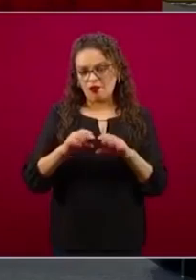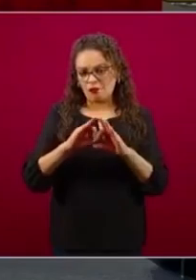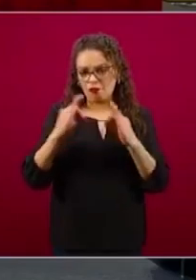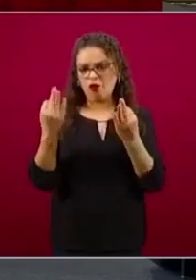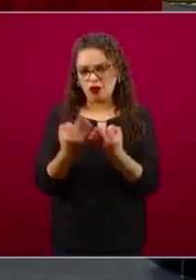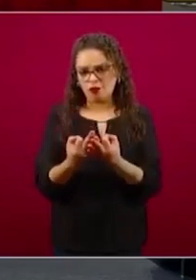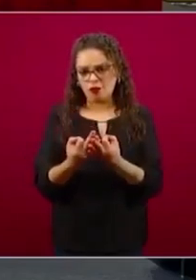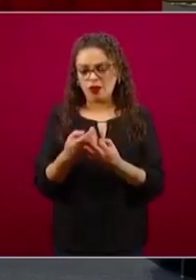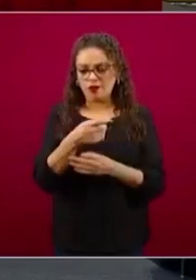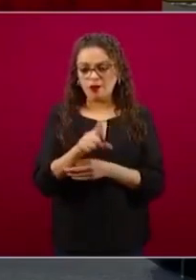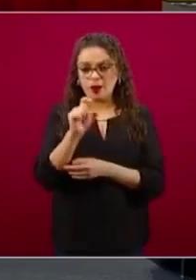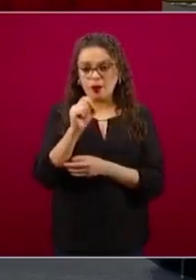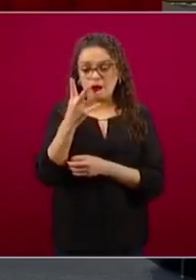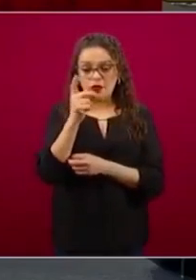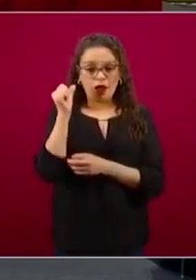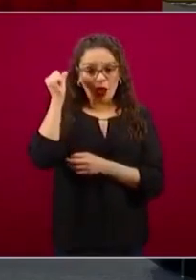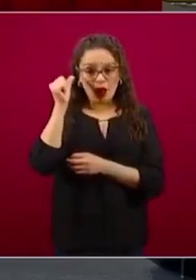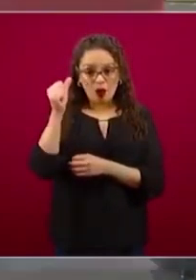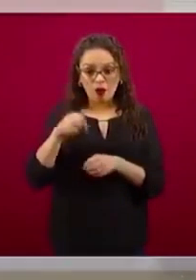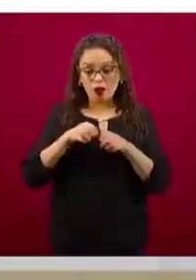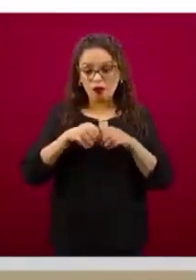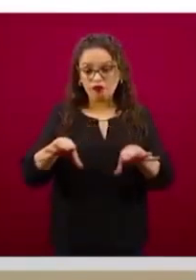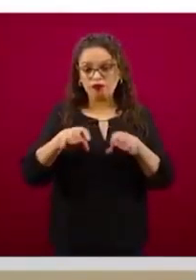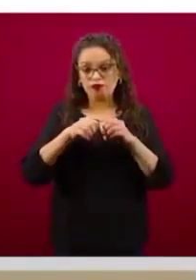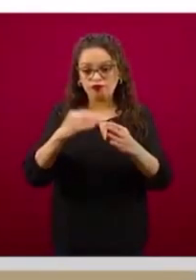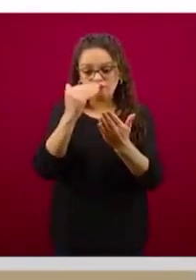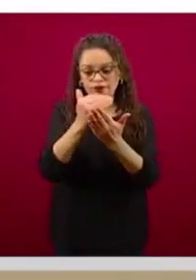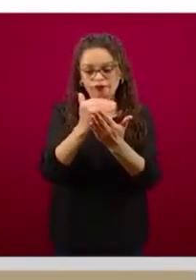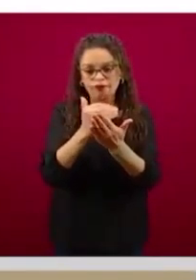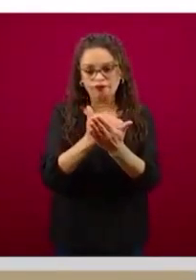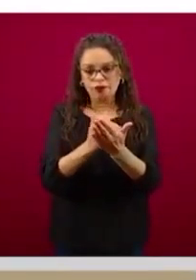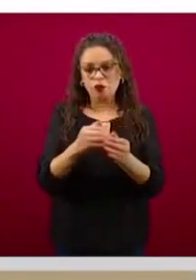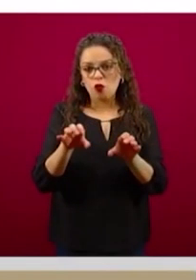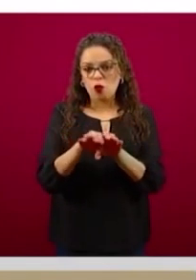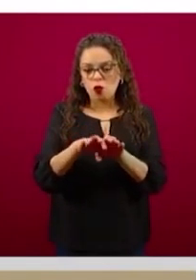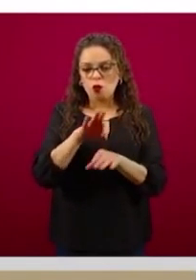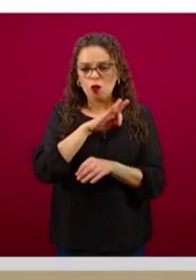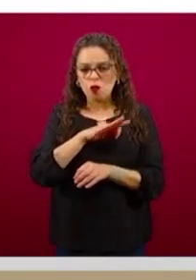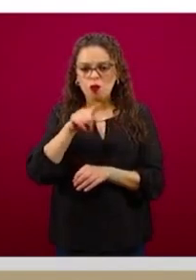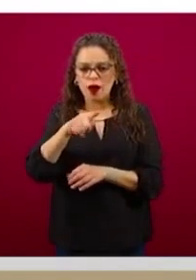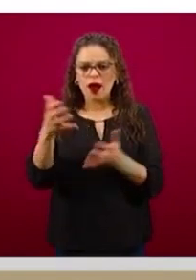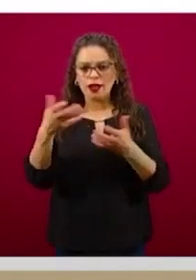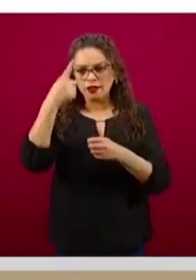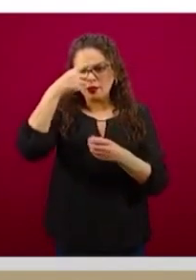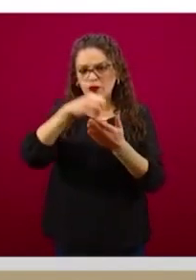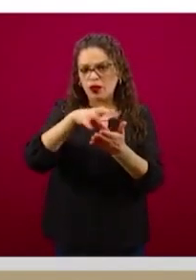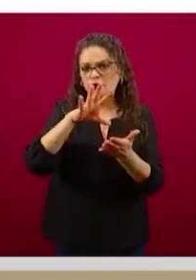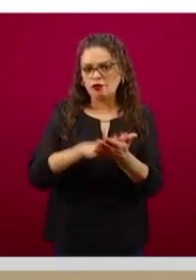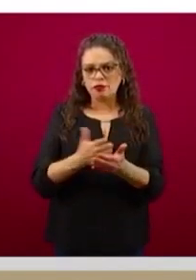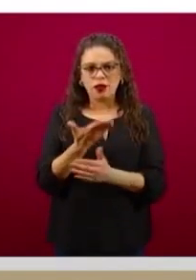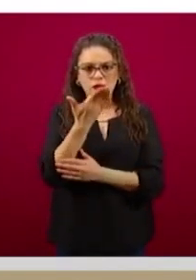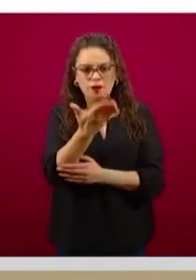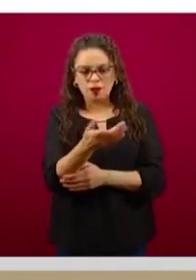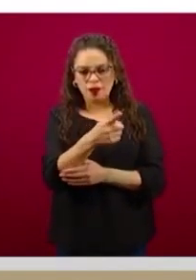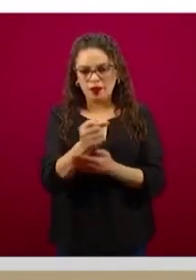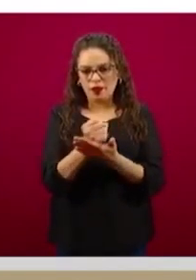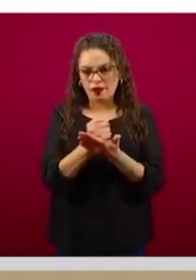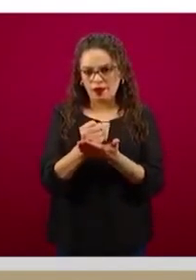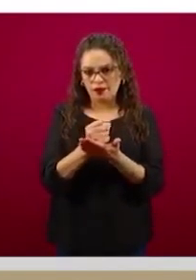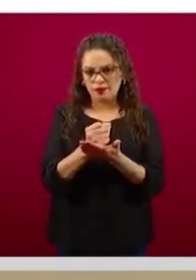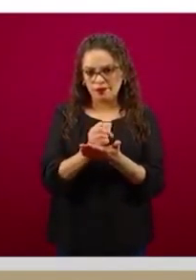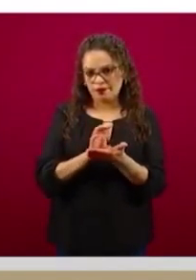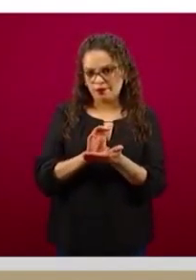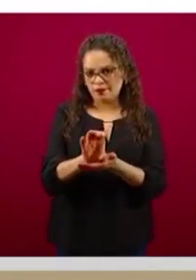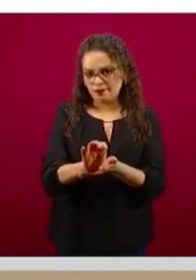con esto el 24 de abril con la publicación de los lineamientos donde se establecían las bases para la aplicación de este crédito solidario y este primer